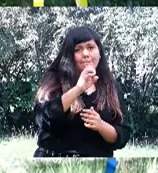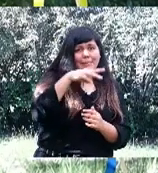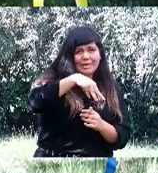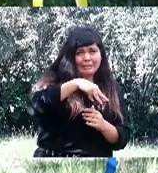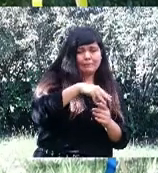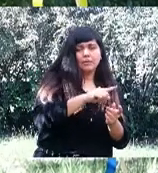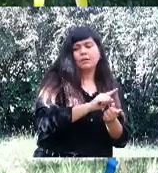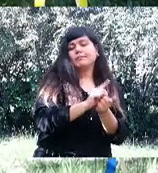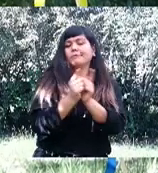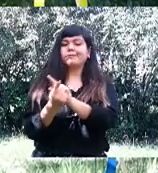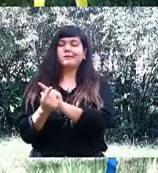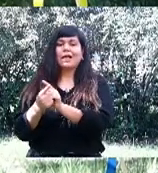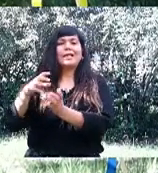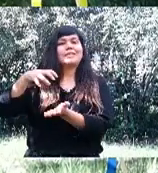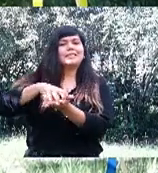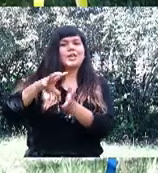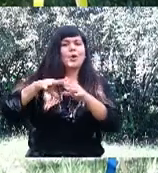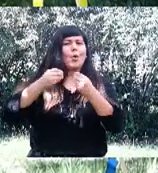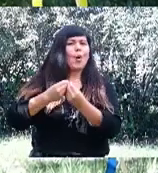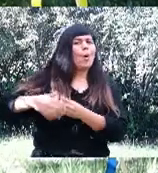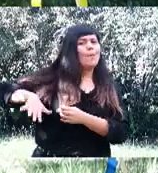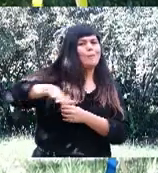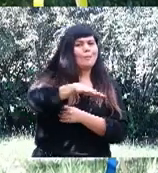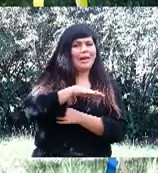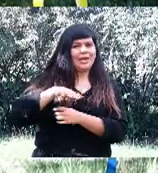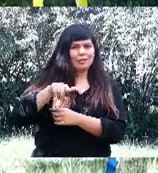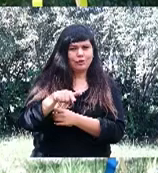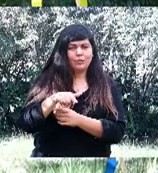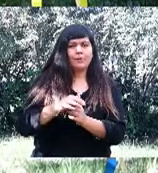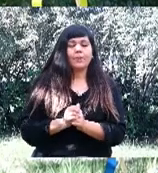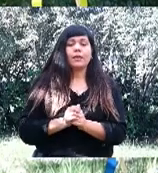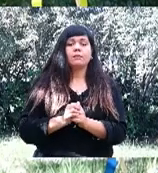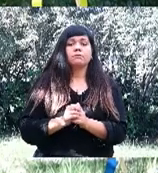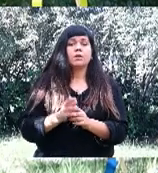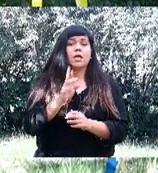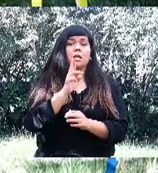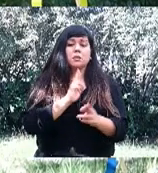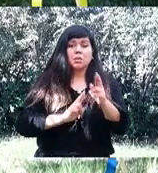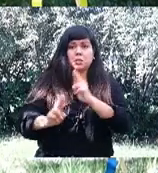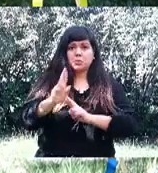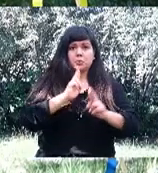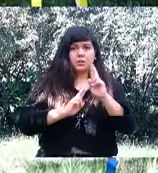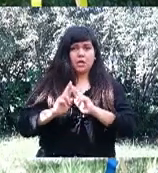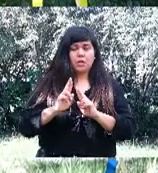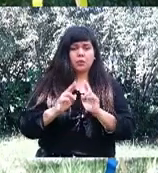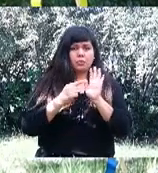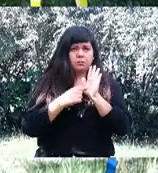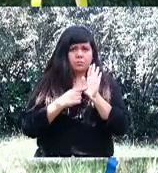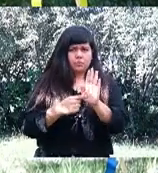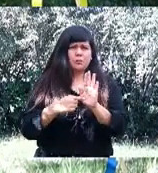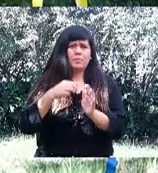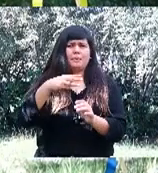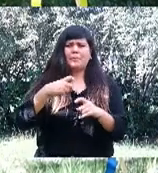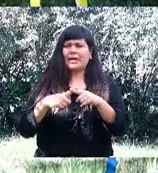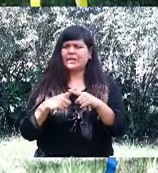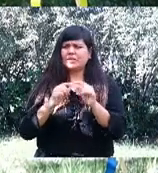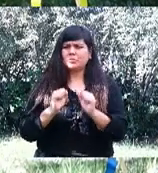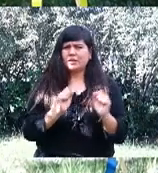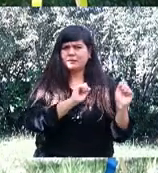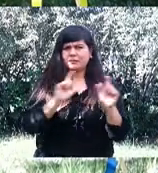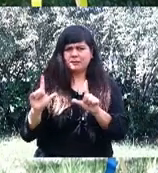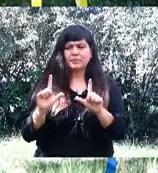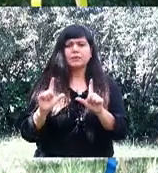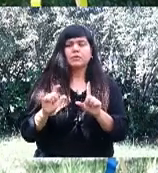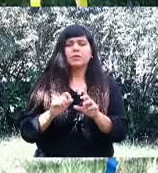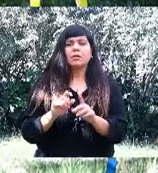que pasar a ser un centro completo eh Y bueno los resultado ahí maxim me puedes ir avanzando eh